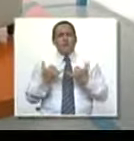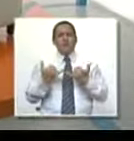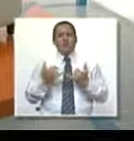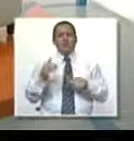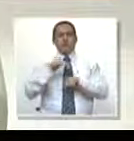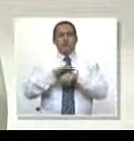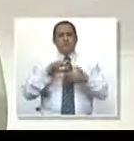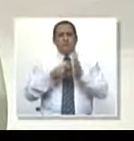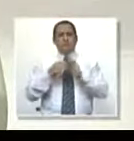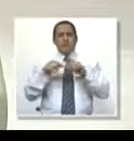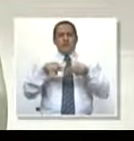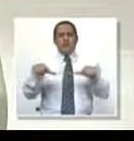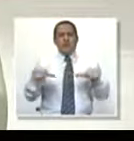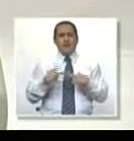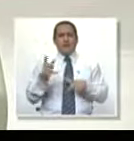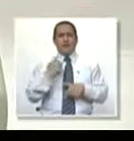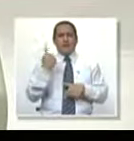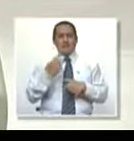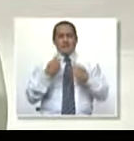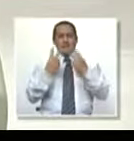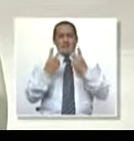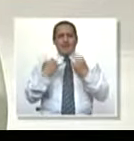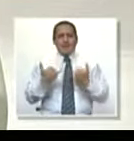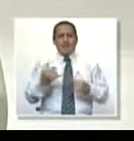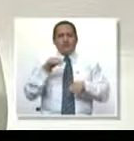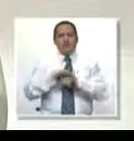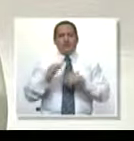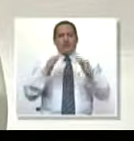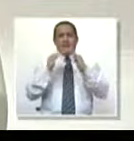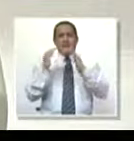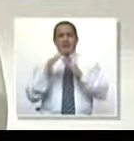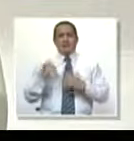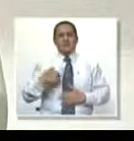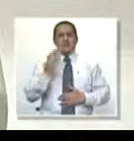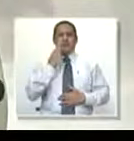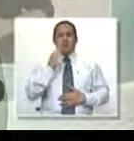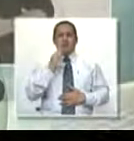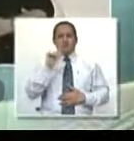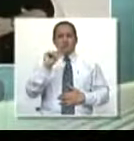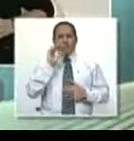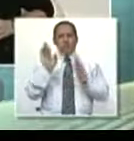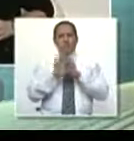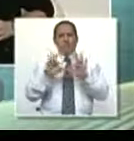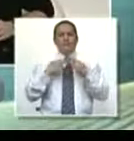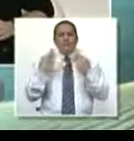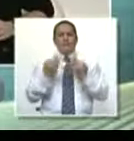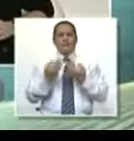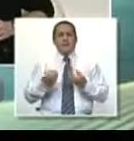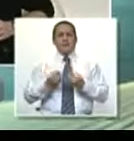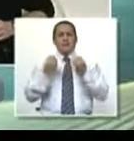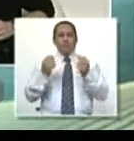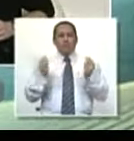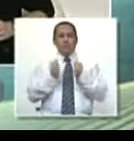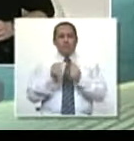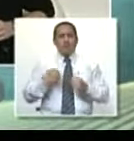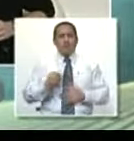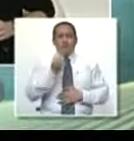eh respecto de los ámbitos Rurales Está tratando de llegar eh sobre todo a las madres no que son un poco el el motor de la familia con